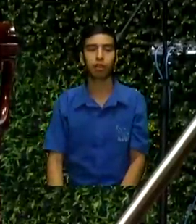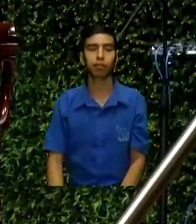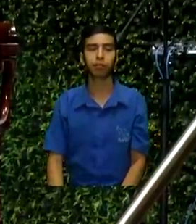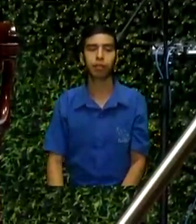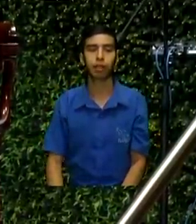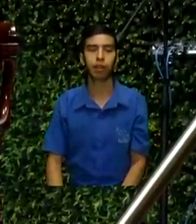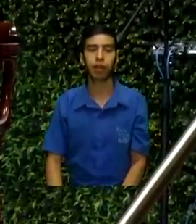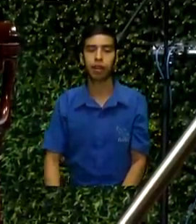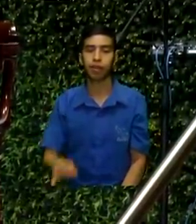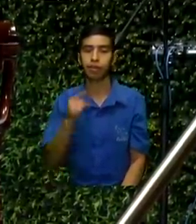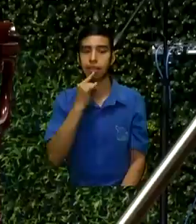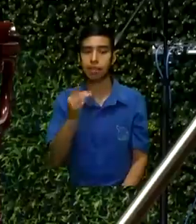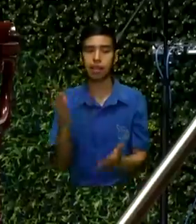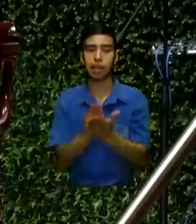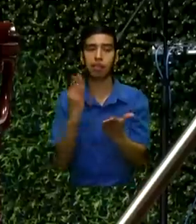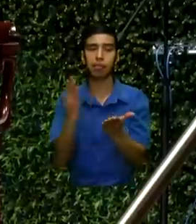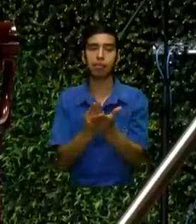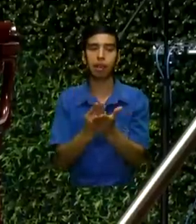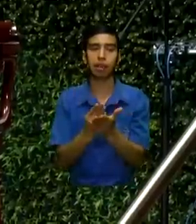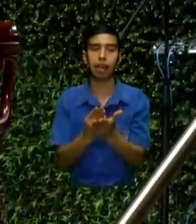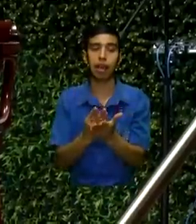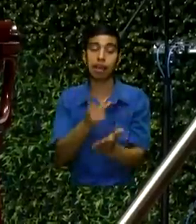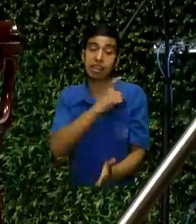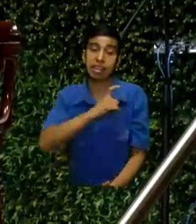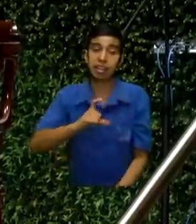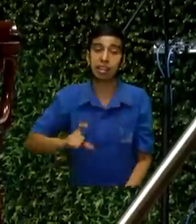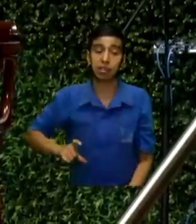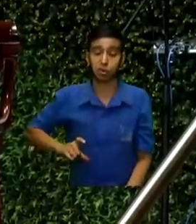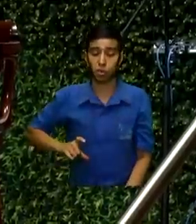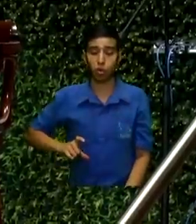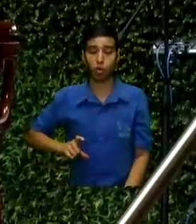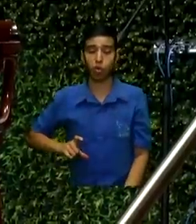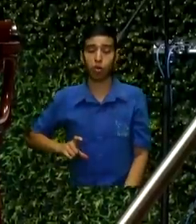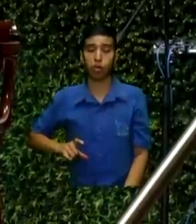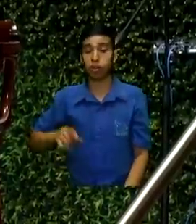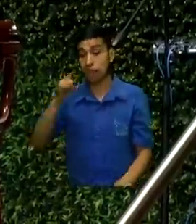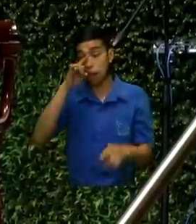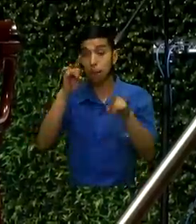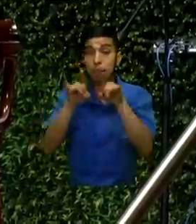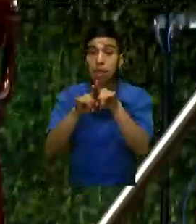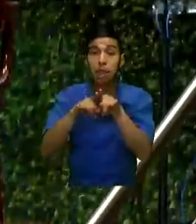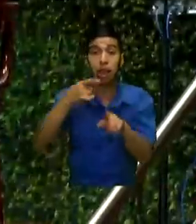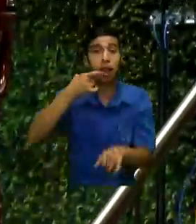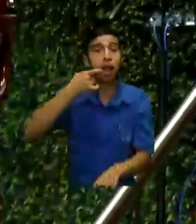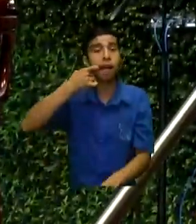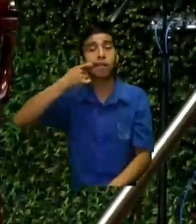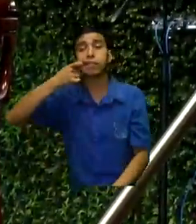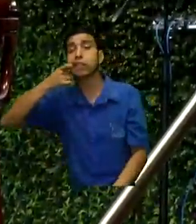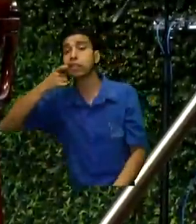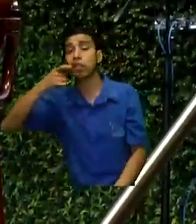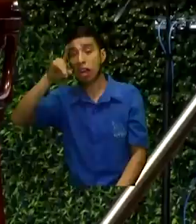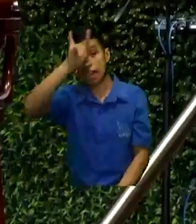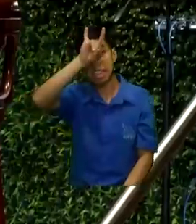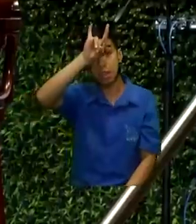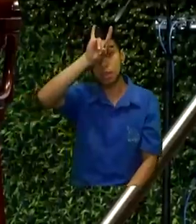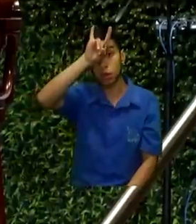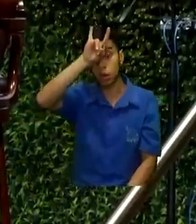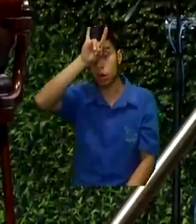si la Biblia dice que Cristo, el más santo de todos, fue tentado en todo. En todo.